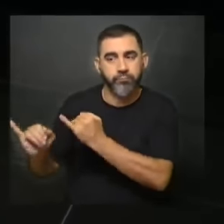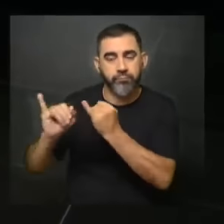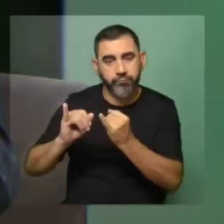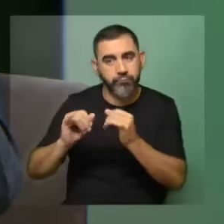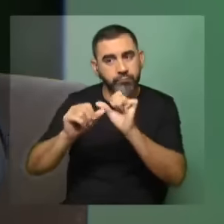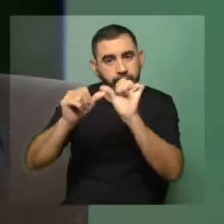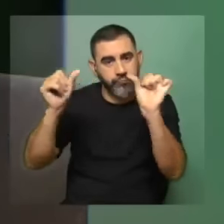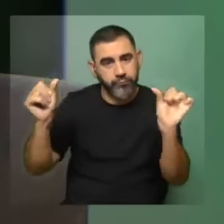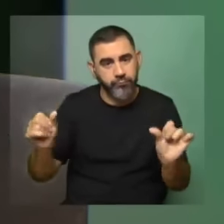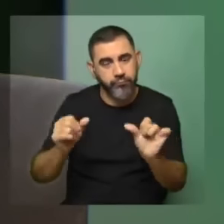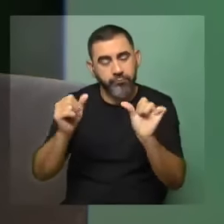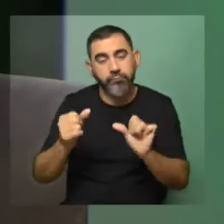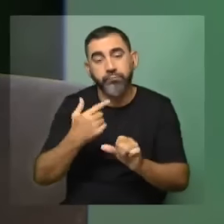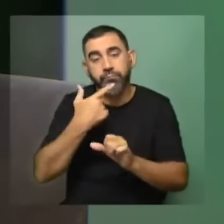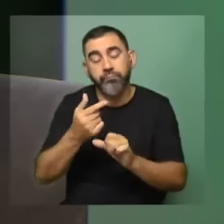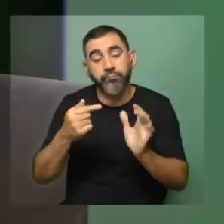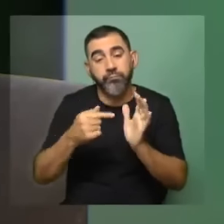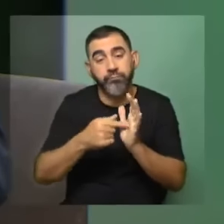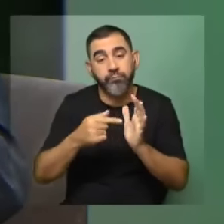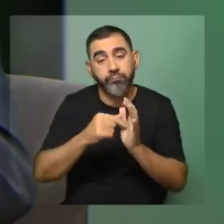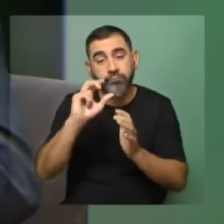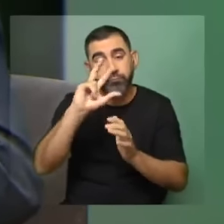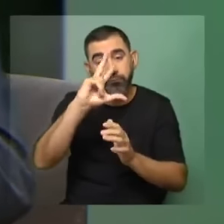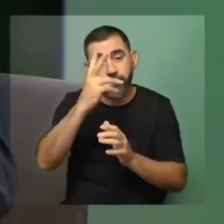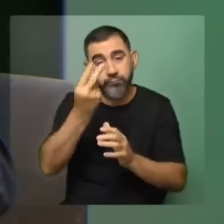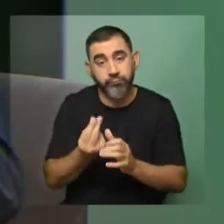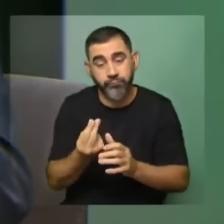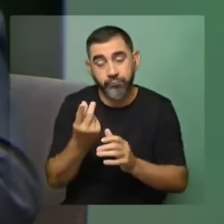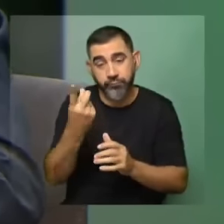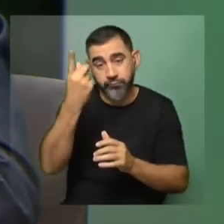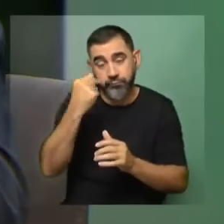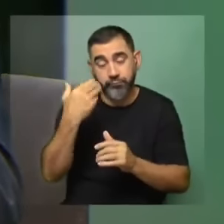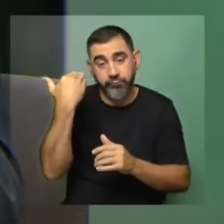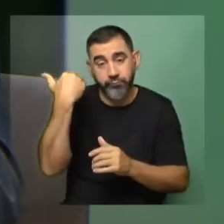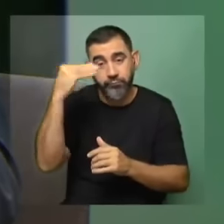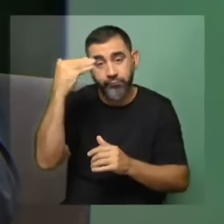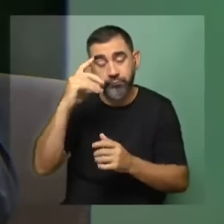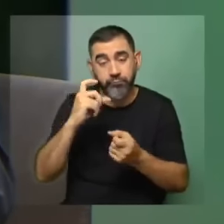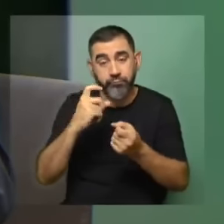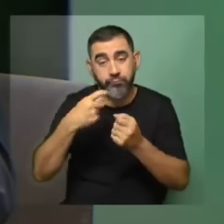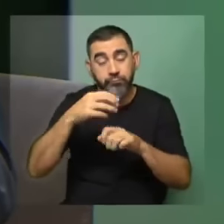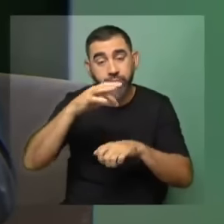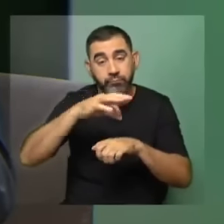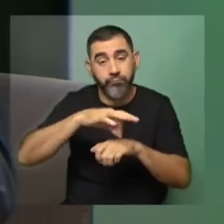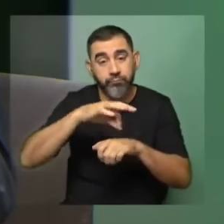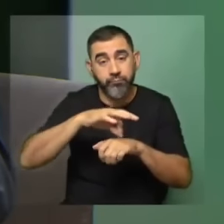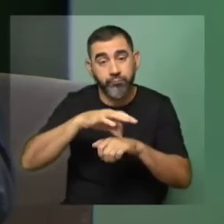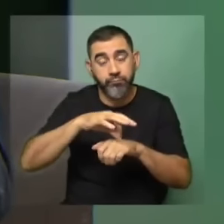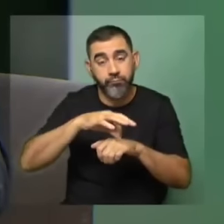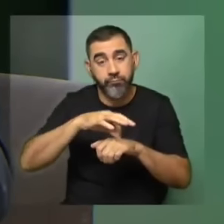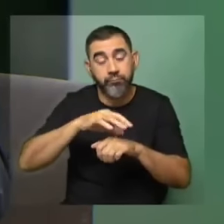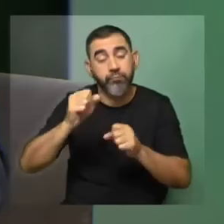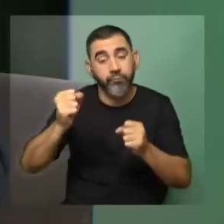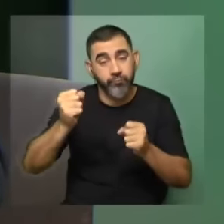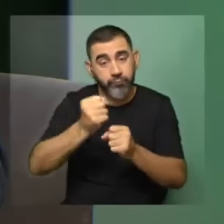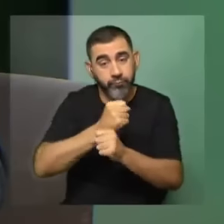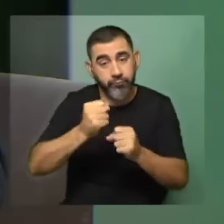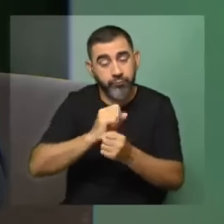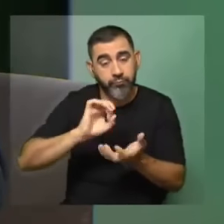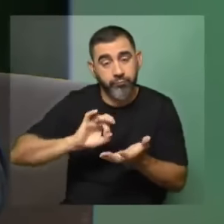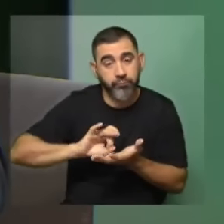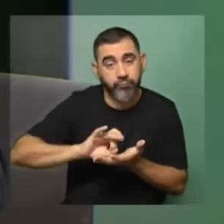movidas por ejemplo la directiva de casmu recibió ayer a las autoridades de sindicato médico para de alguna manera ratificar